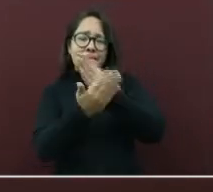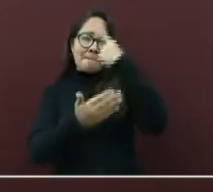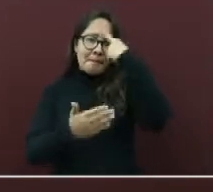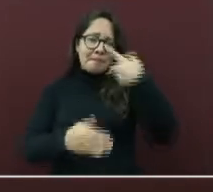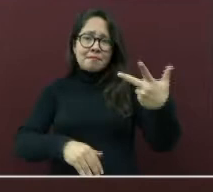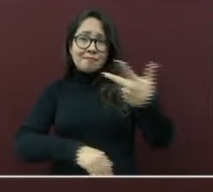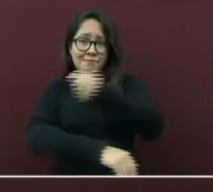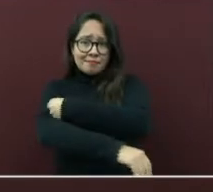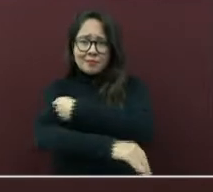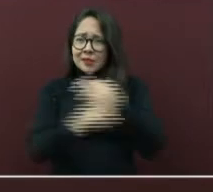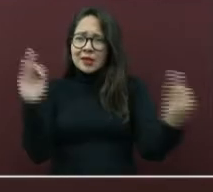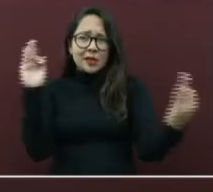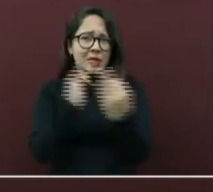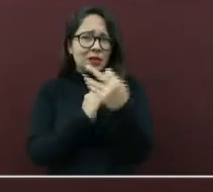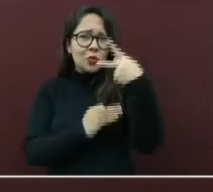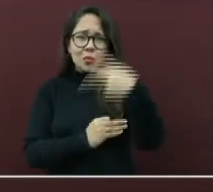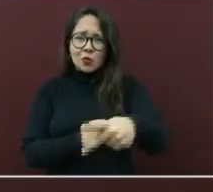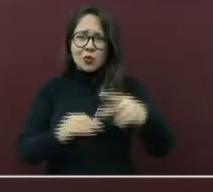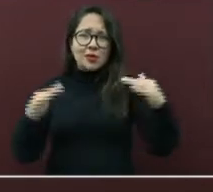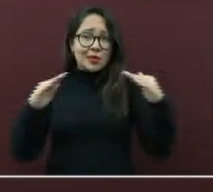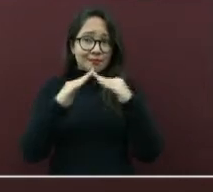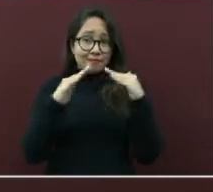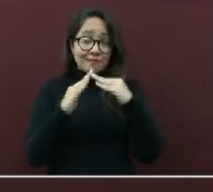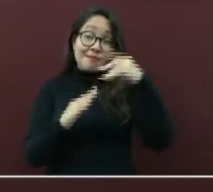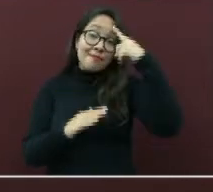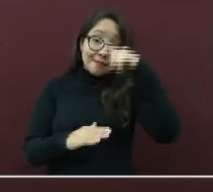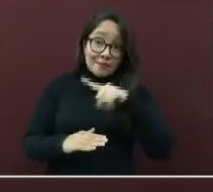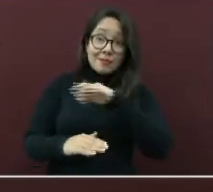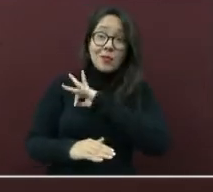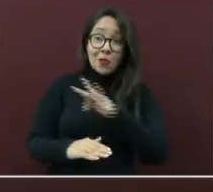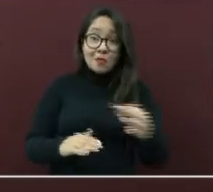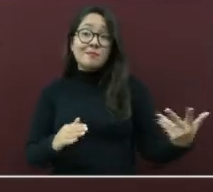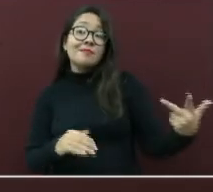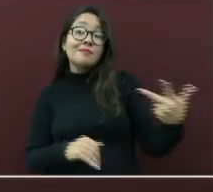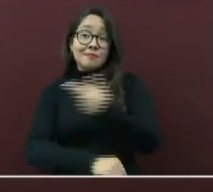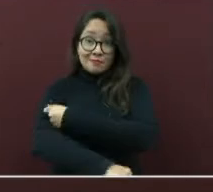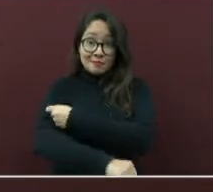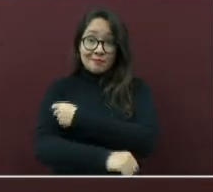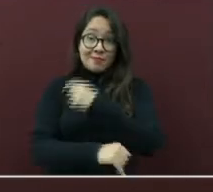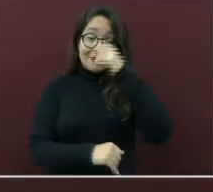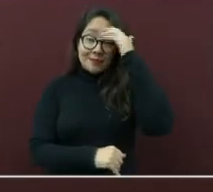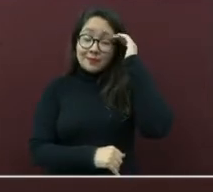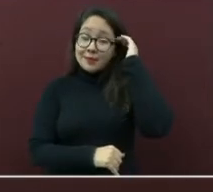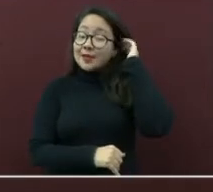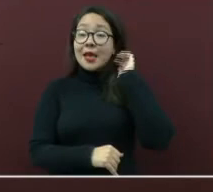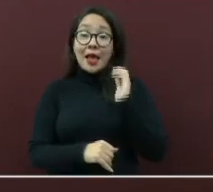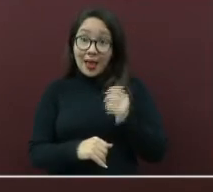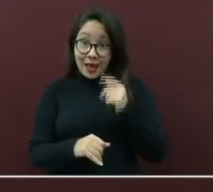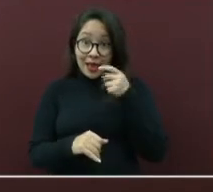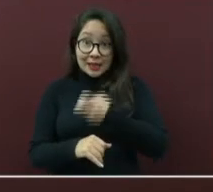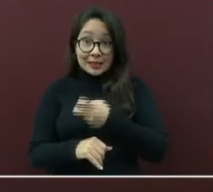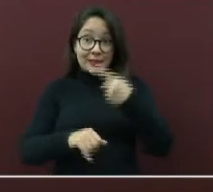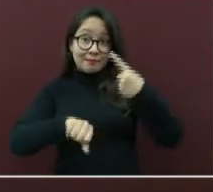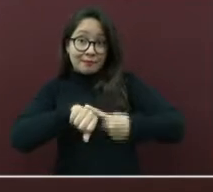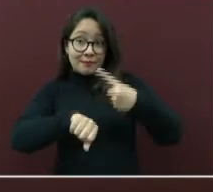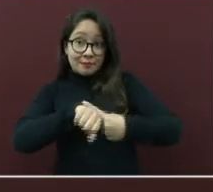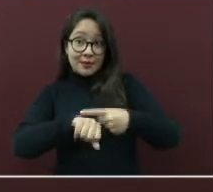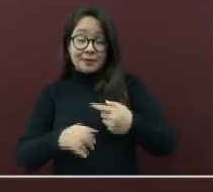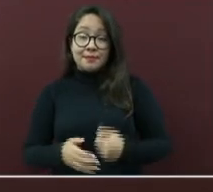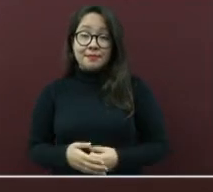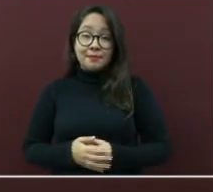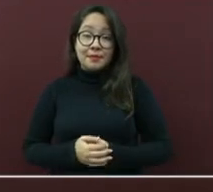más cercano para que sean vacunados contra esta enfermedad asimismo